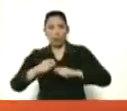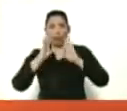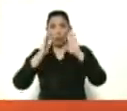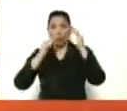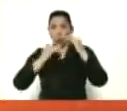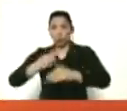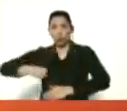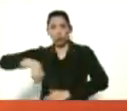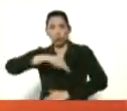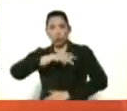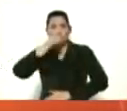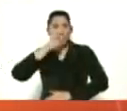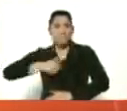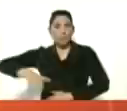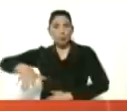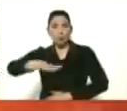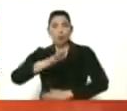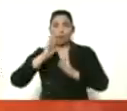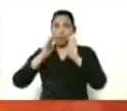nuestro pueblo,